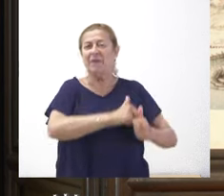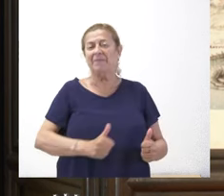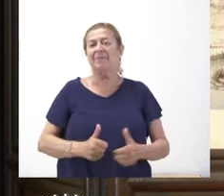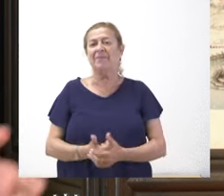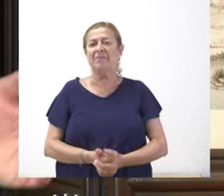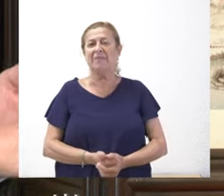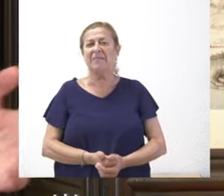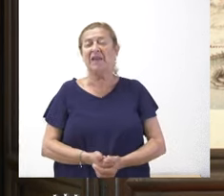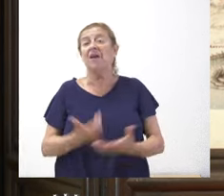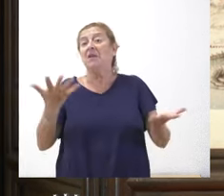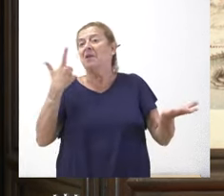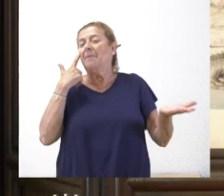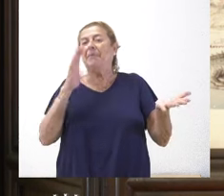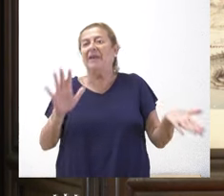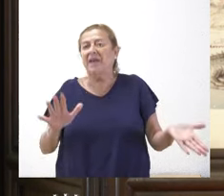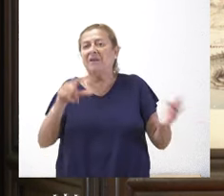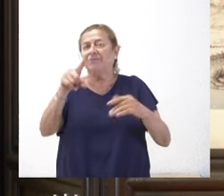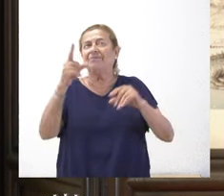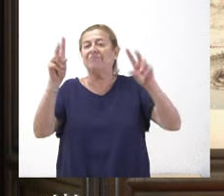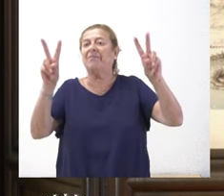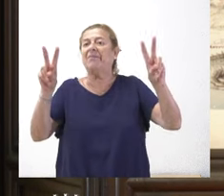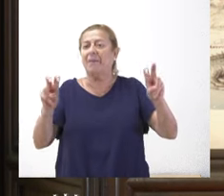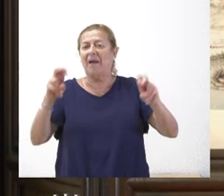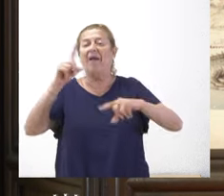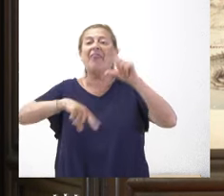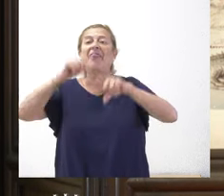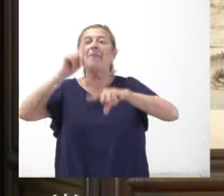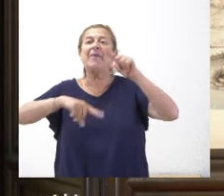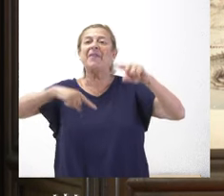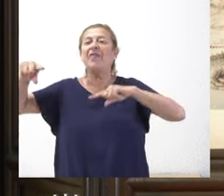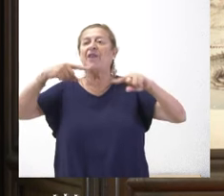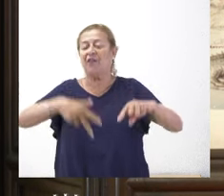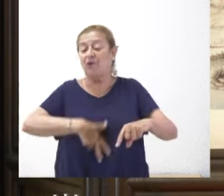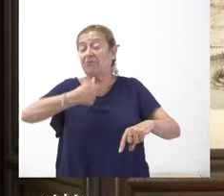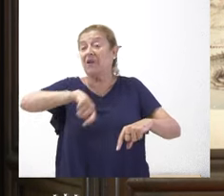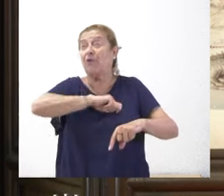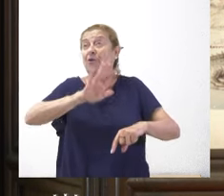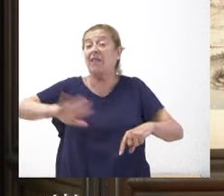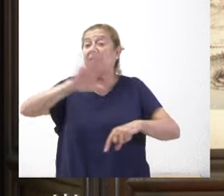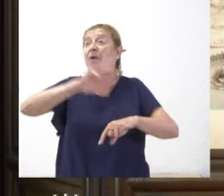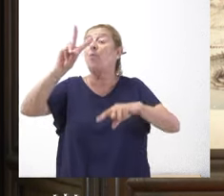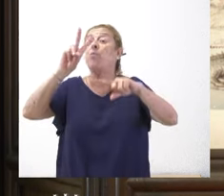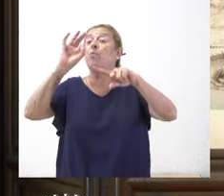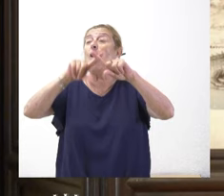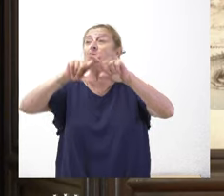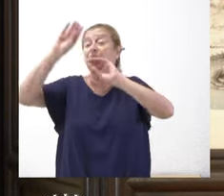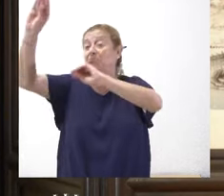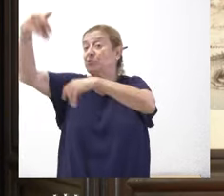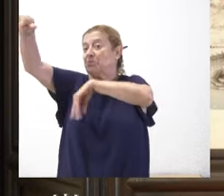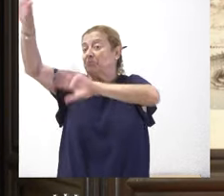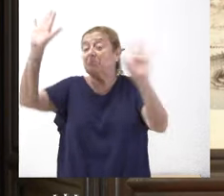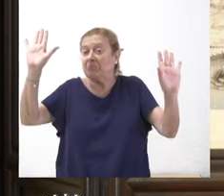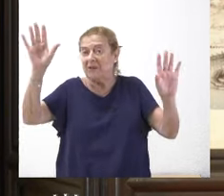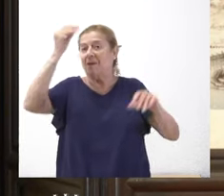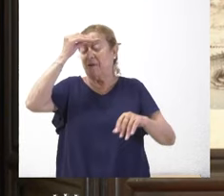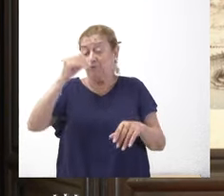ayuntamientos m cuestión que depende de la dirección Nacional de vox en exclusiva porque creo que a